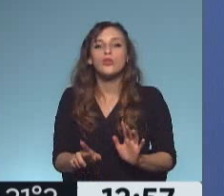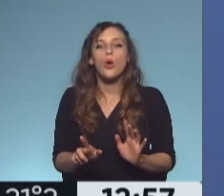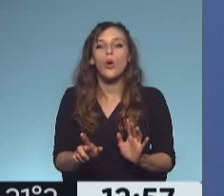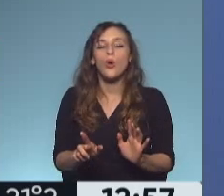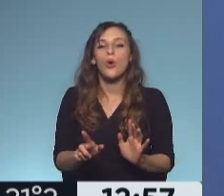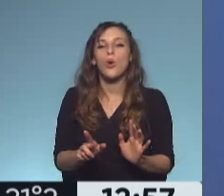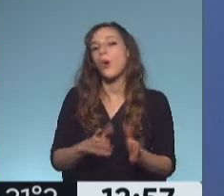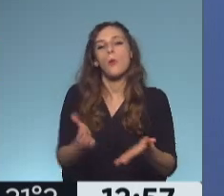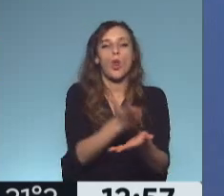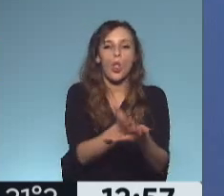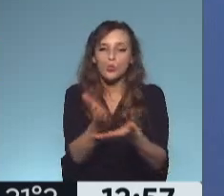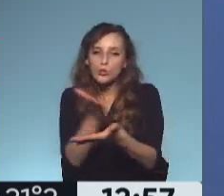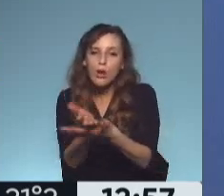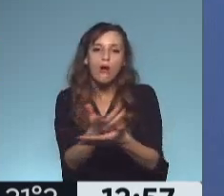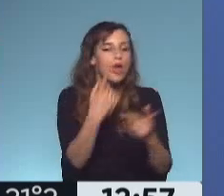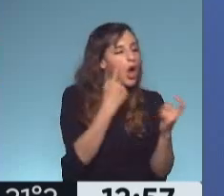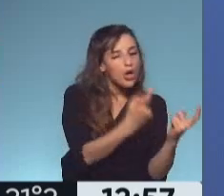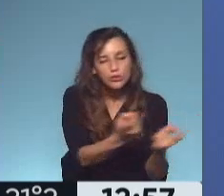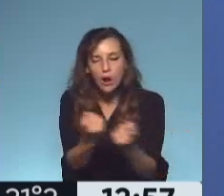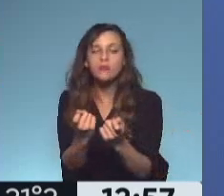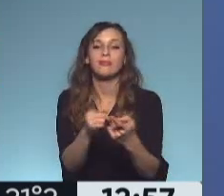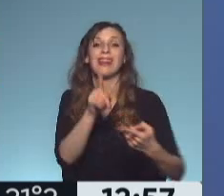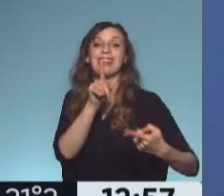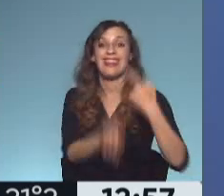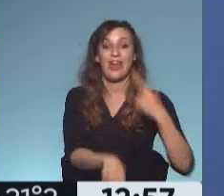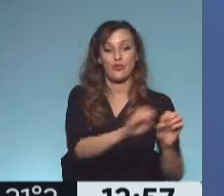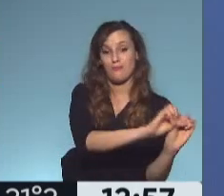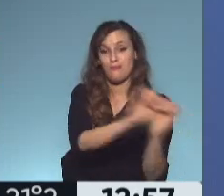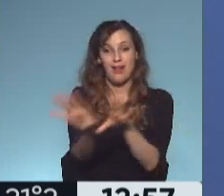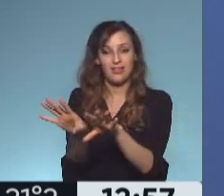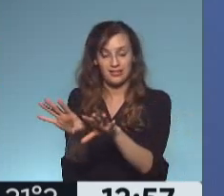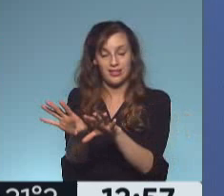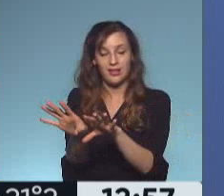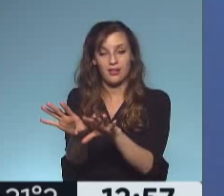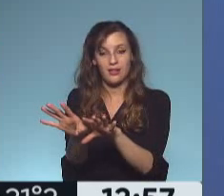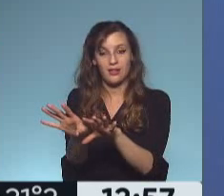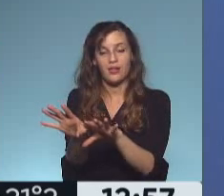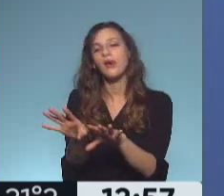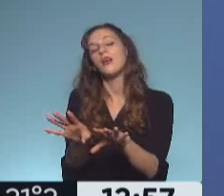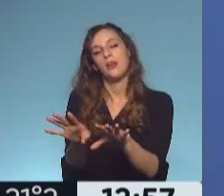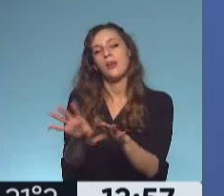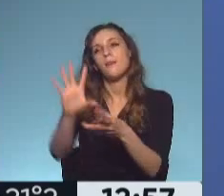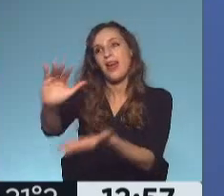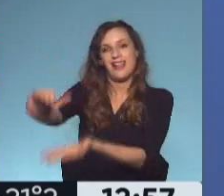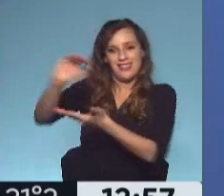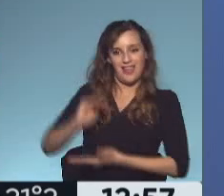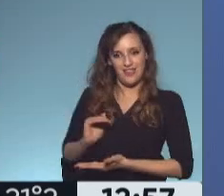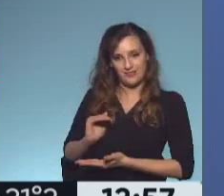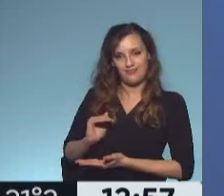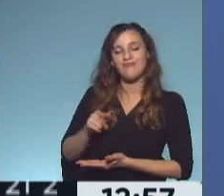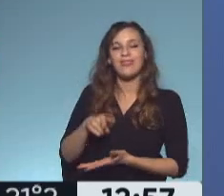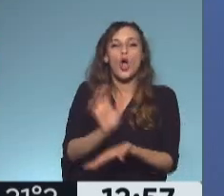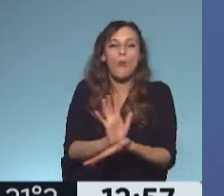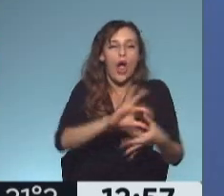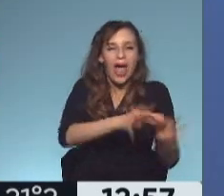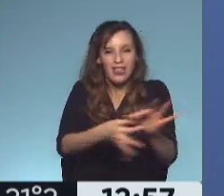producen y que pasan el control de calidad, ya se mandan directamente o esperamos firmar ese decreto de exportación para traerlas. Entonces muchas veces hay